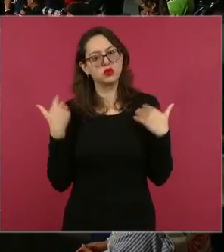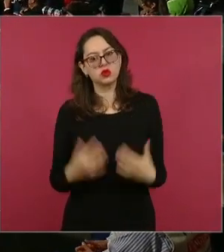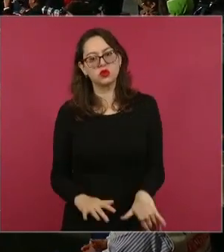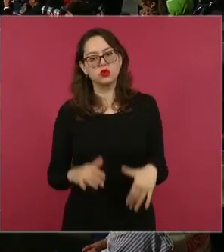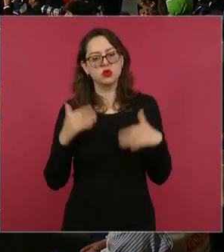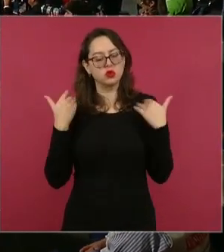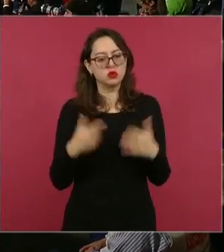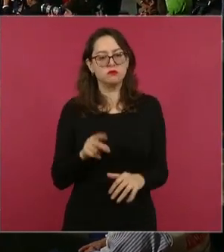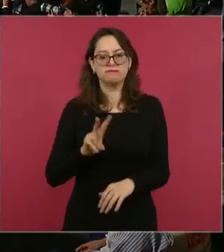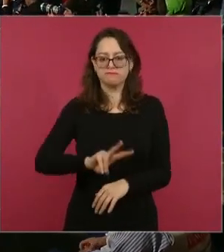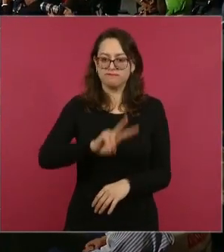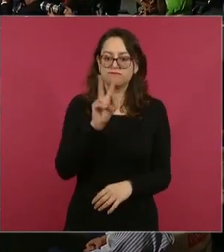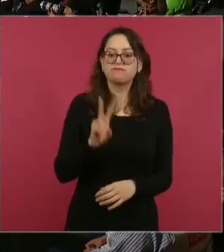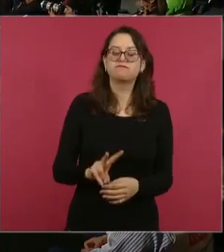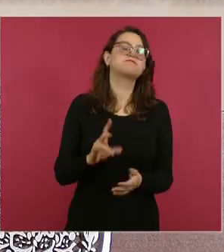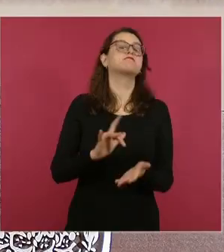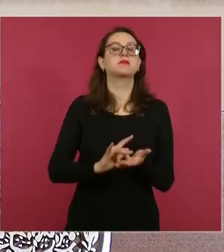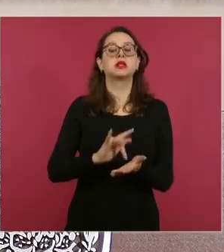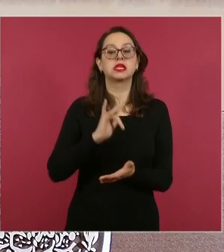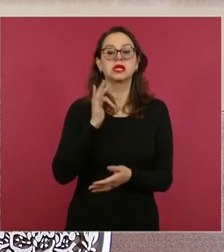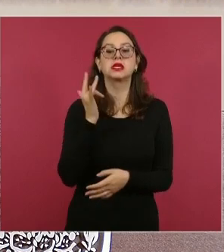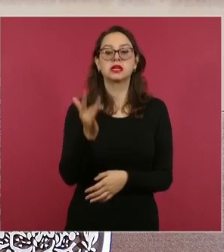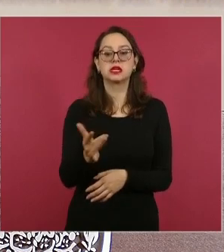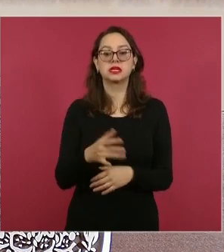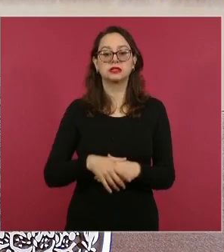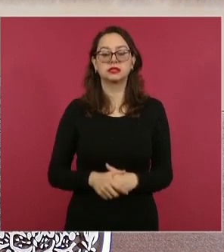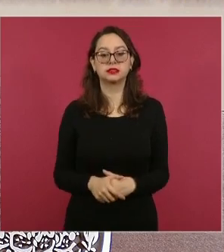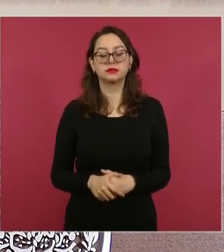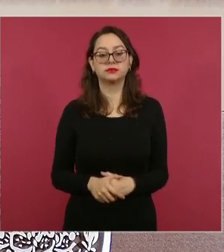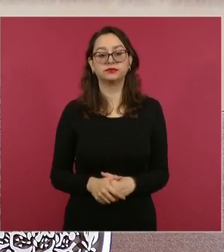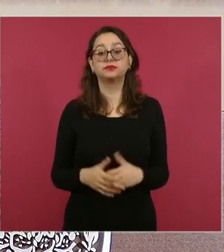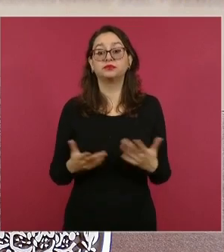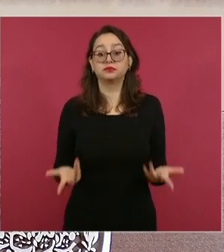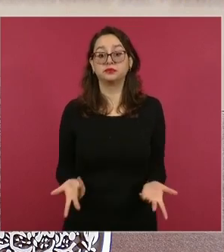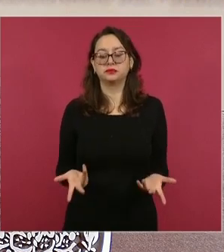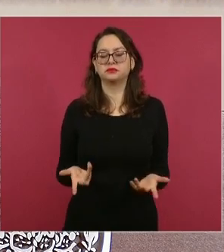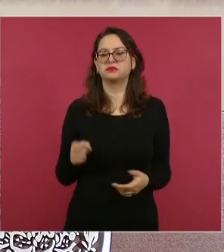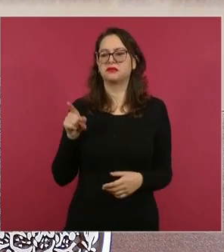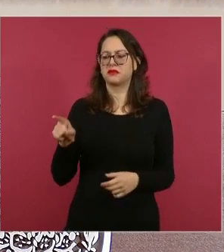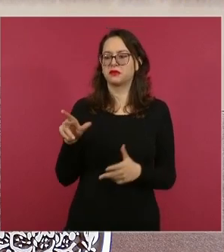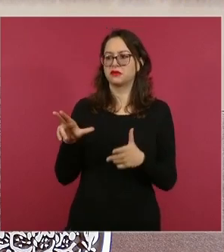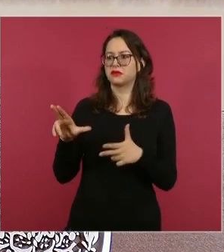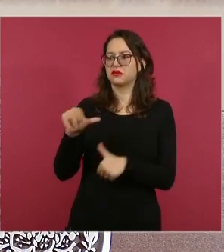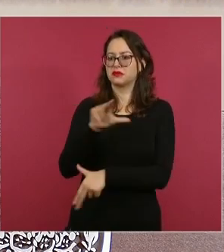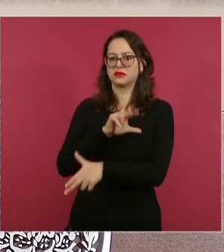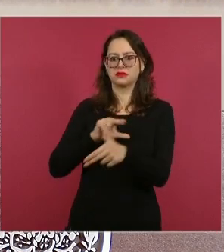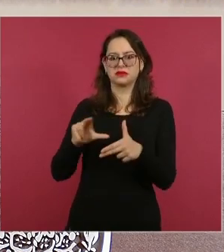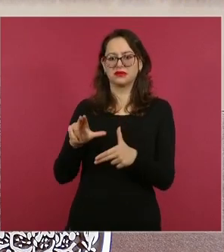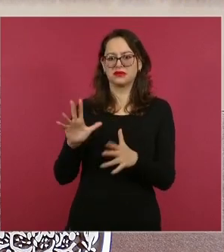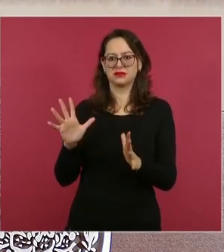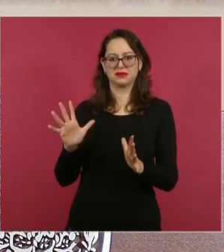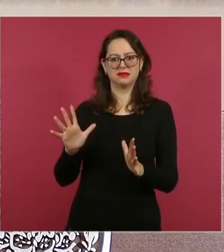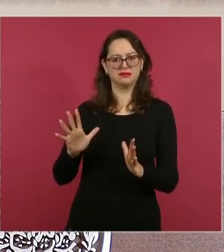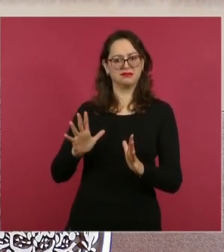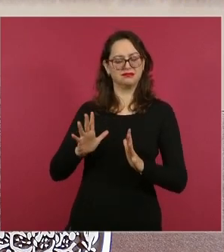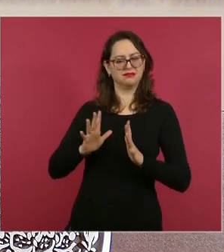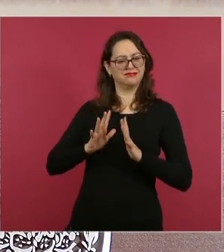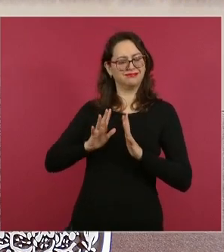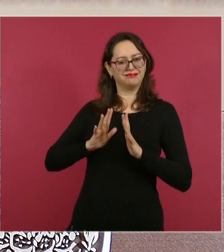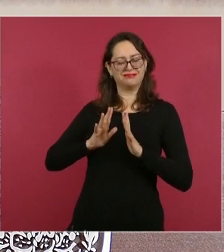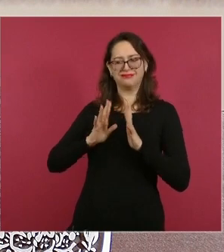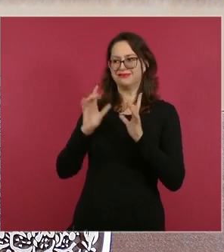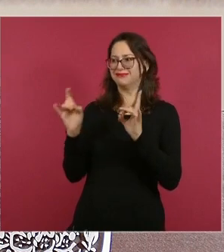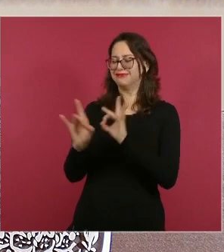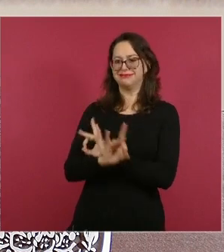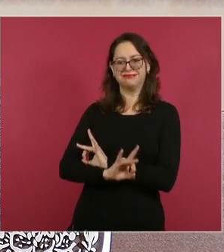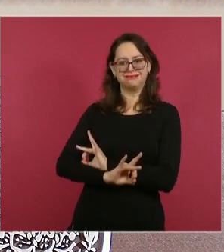verdad muchas gracias como lo hemos informado el huracán otis fue un fenómeno de condiciones extraordinarias